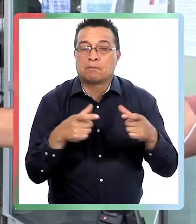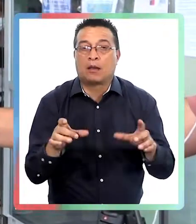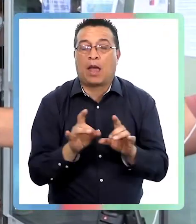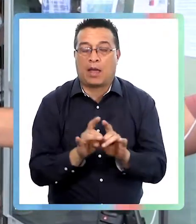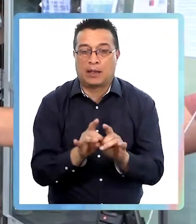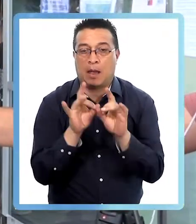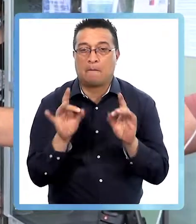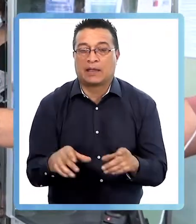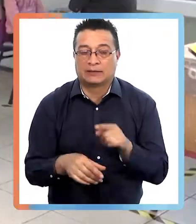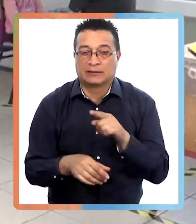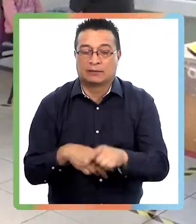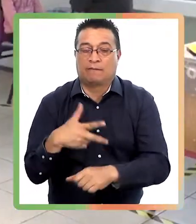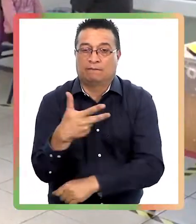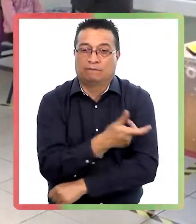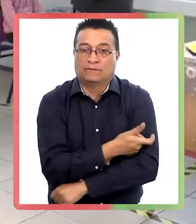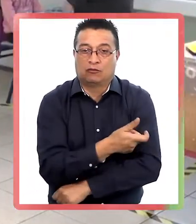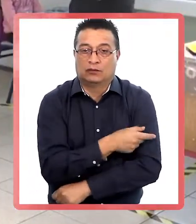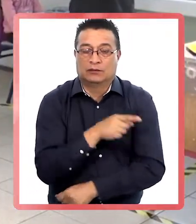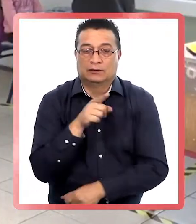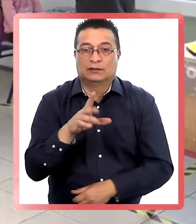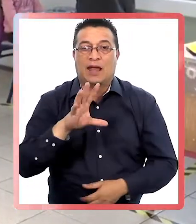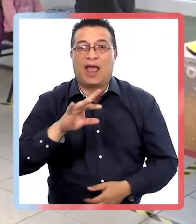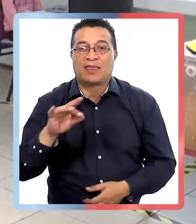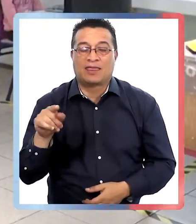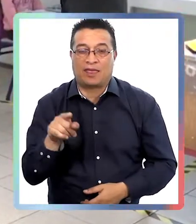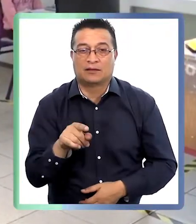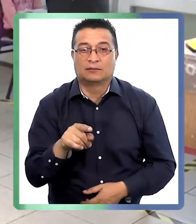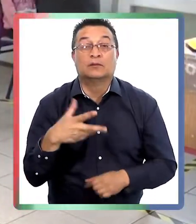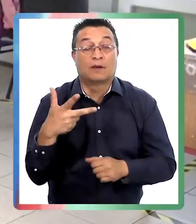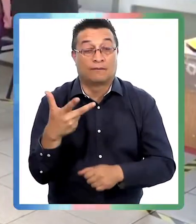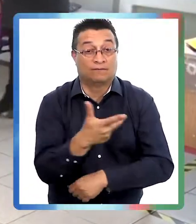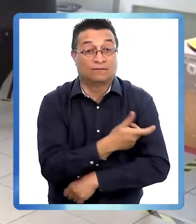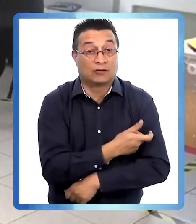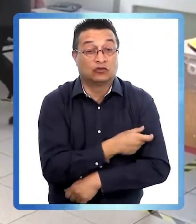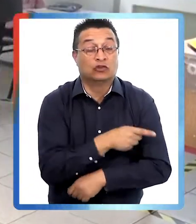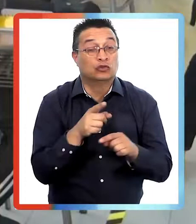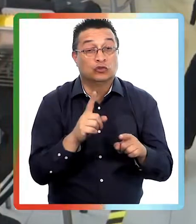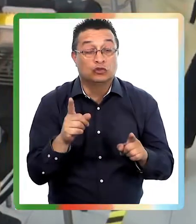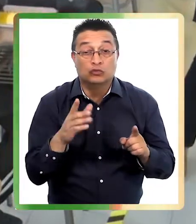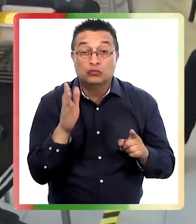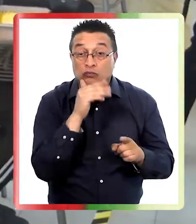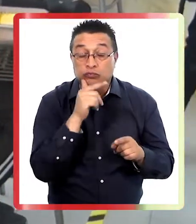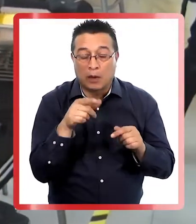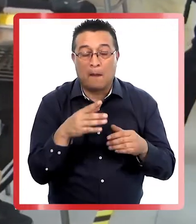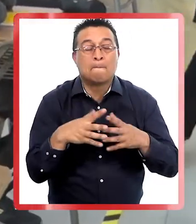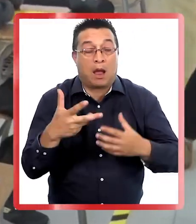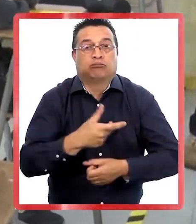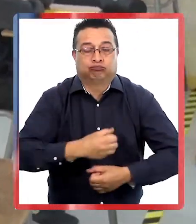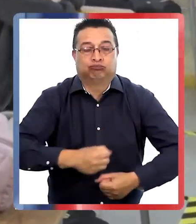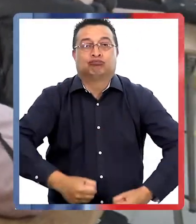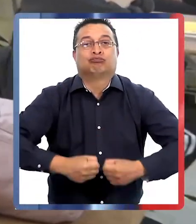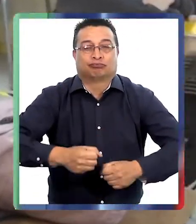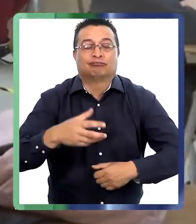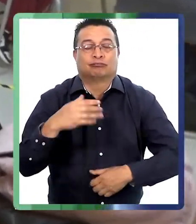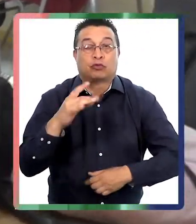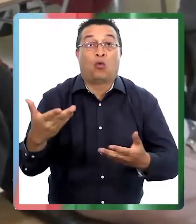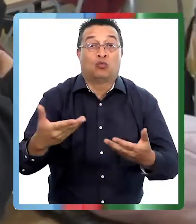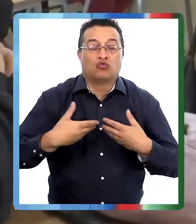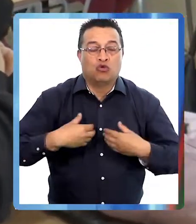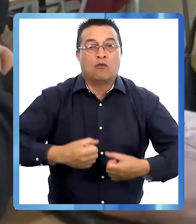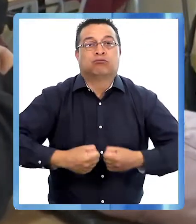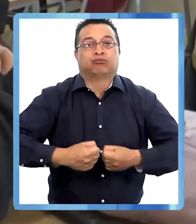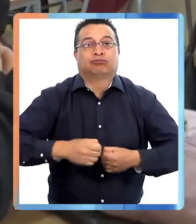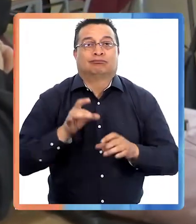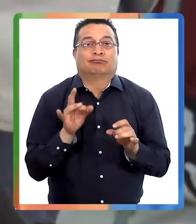específica la vacunación en esas edades. De estar vacunado entrega mayor protección contra el virus en caso de contraerlo, considerando